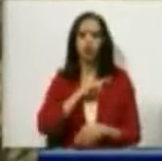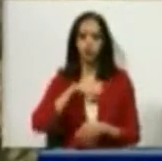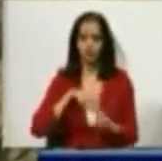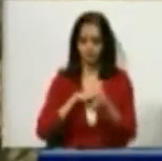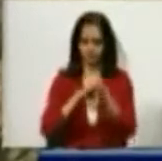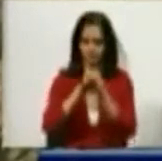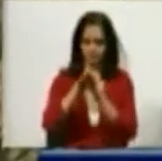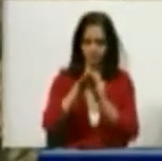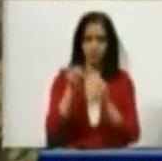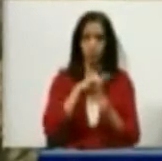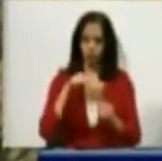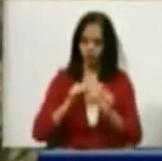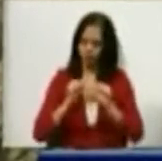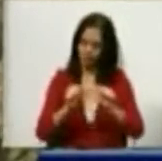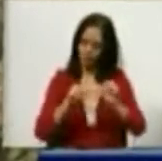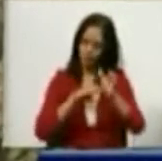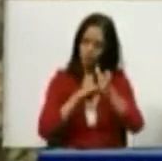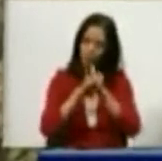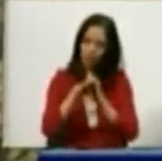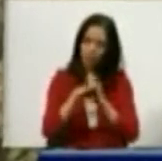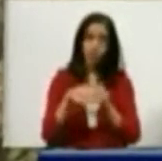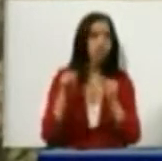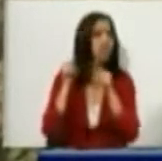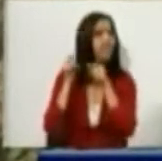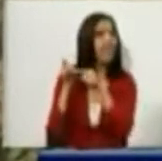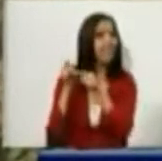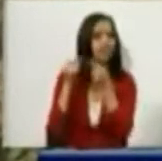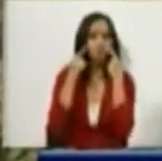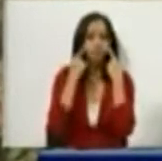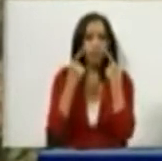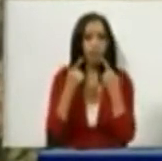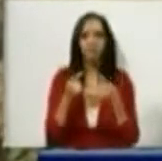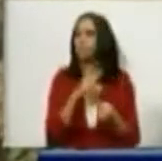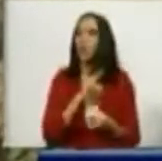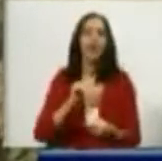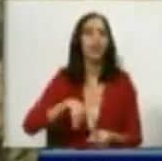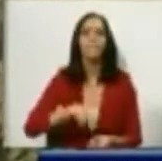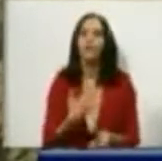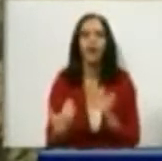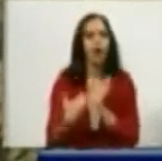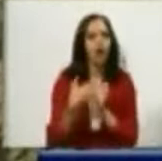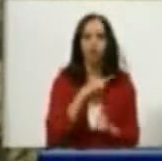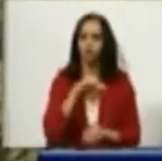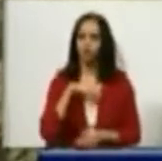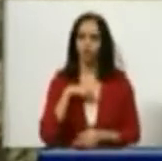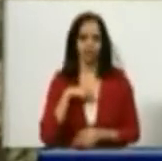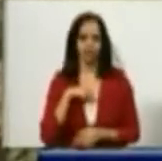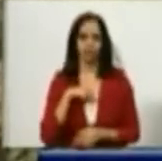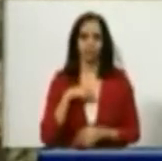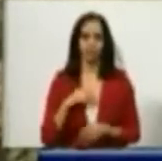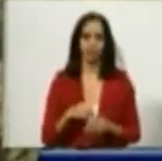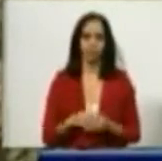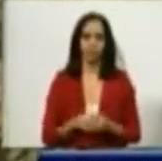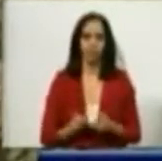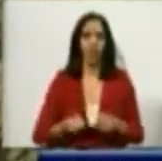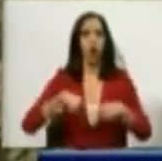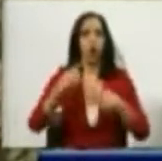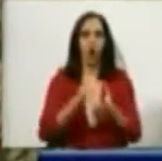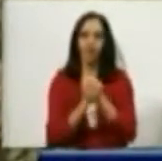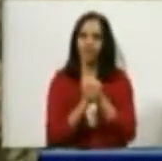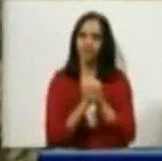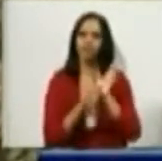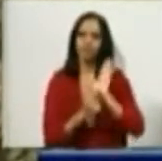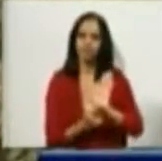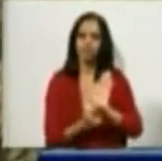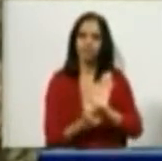sigamos nosotros adelante y que ellos se den cuenta que no van a poder con nosotros otro camarada que quiero presentar